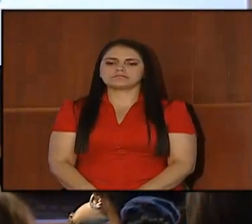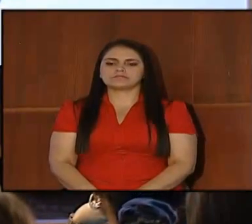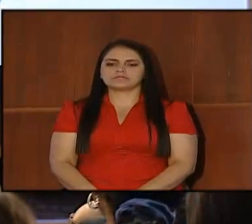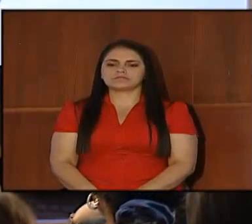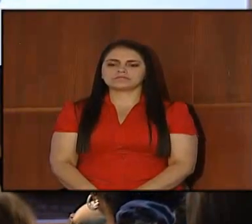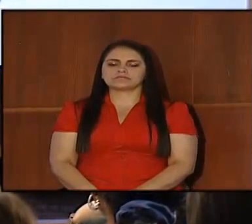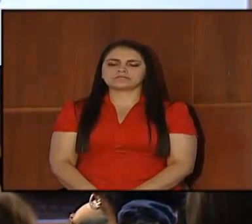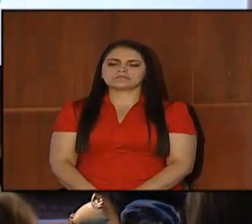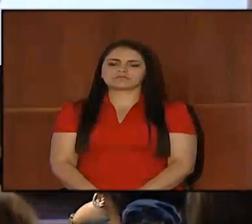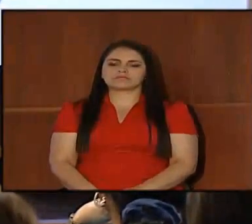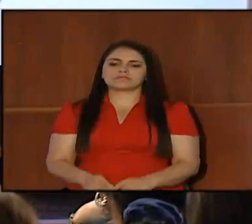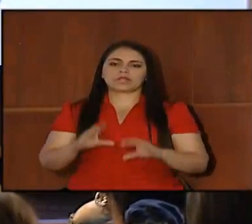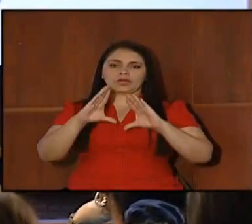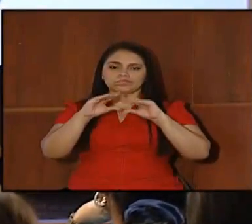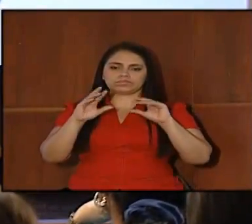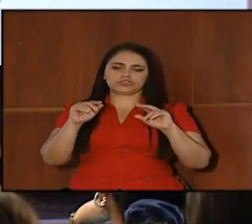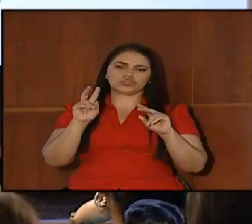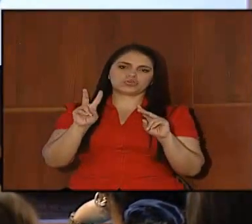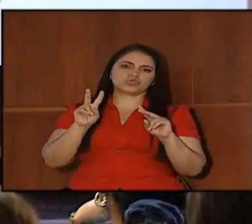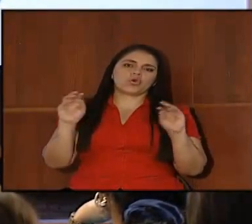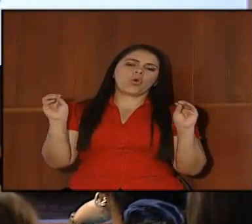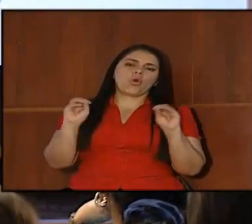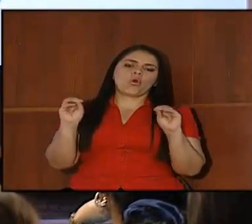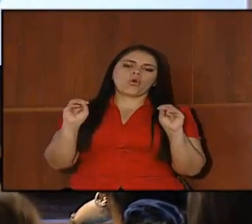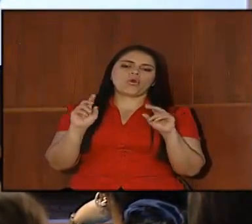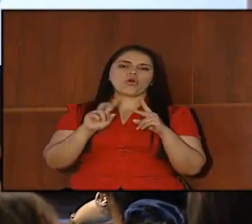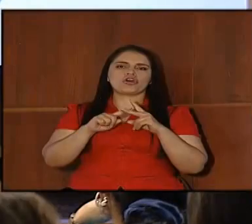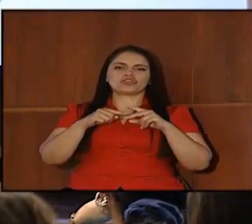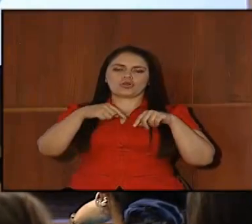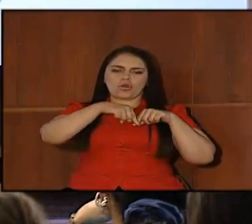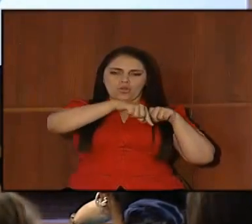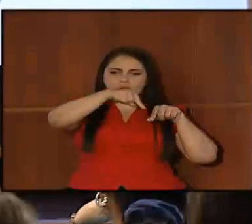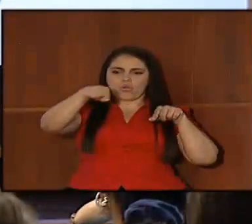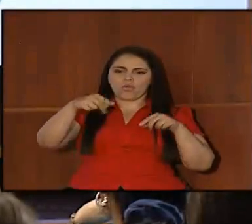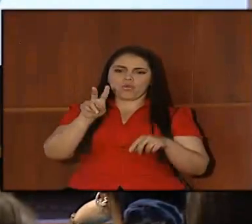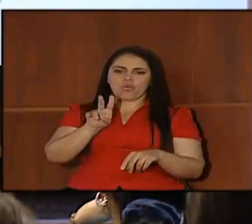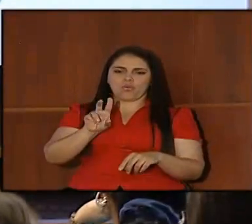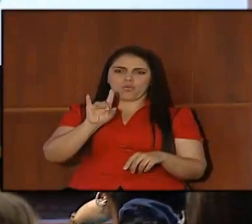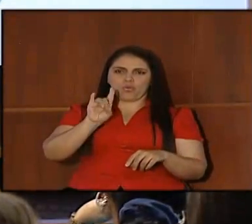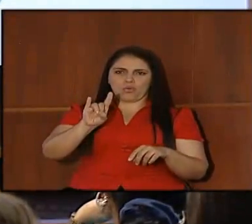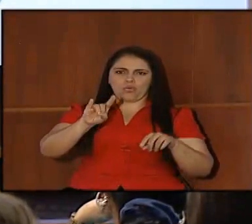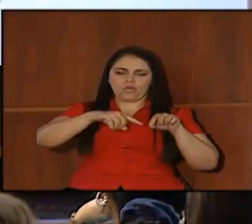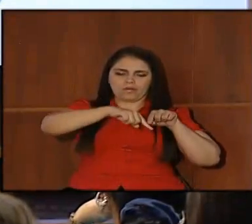o podemos utilizar un cojín en forma de U,